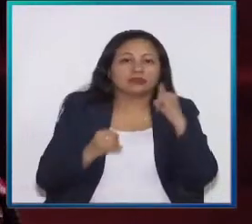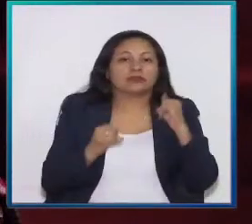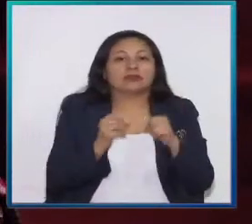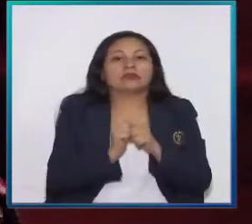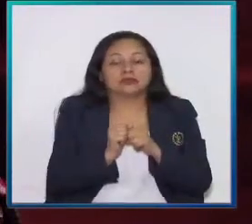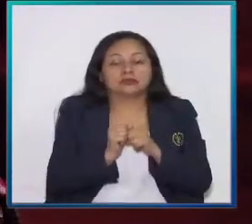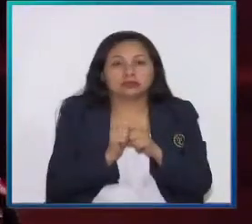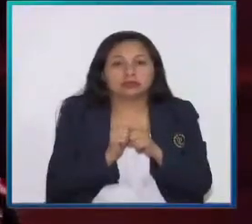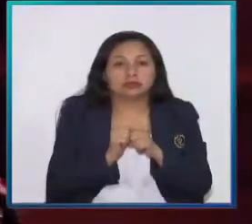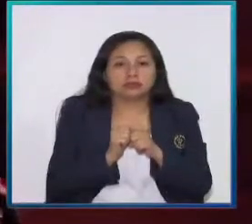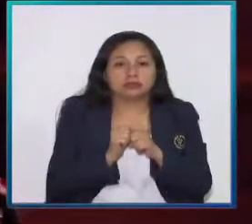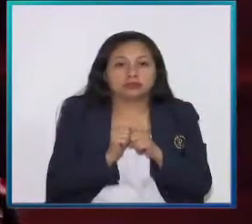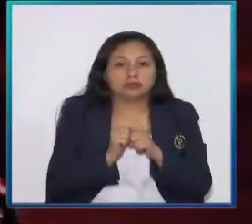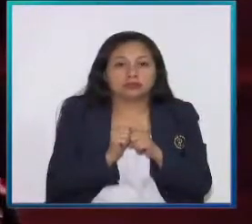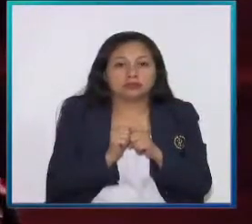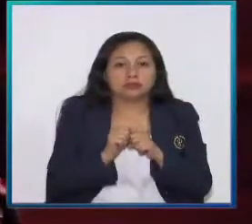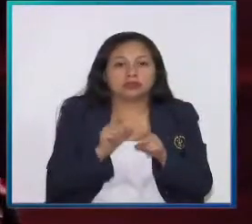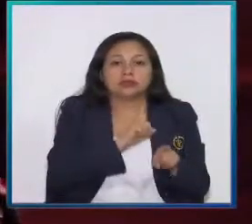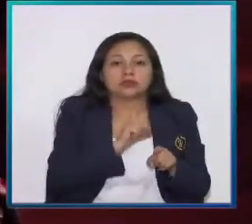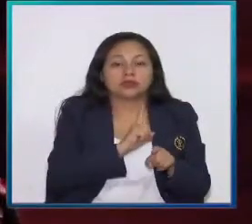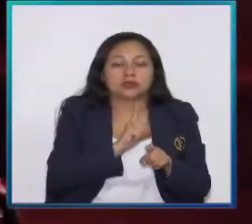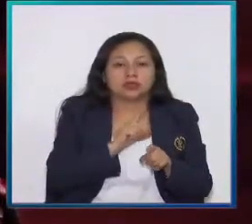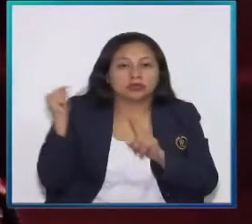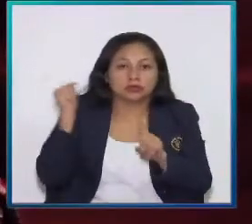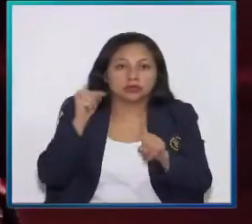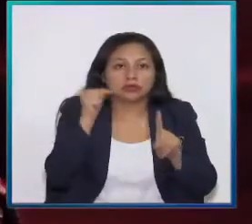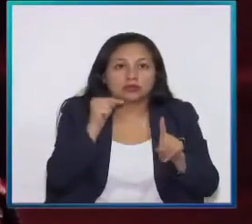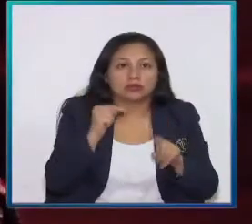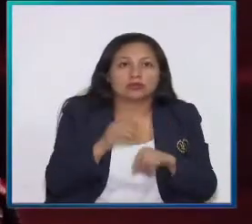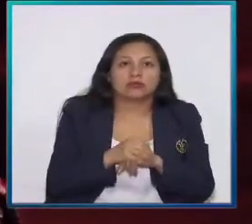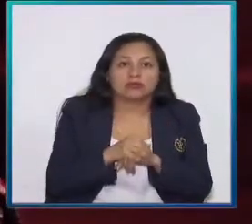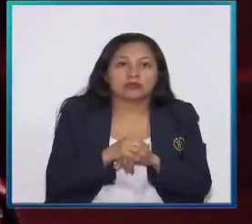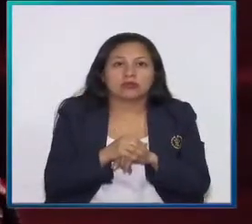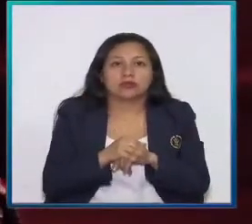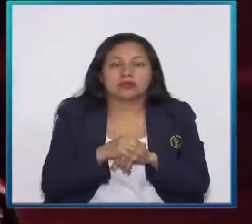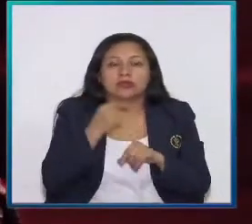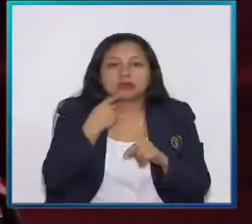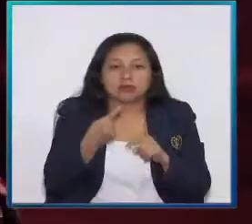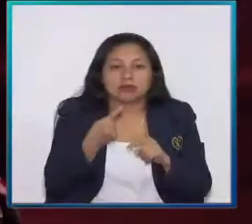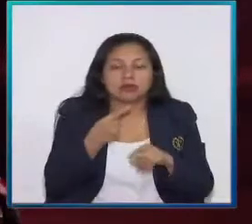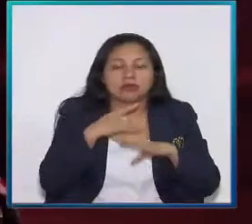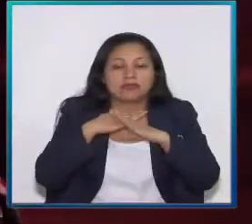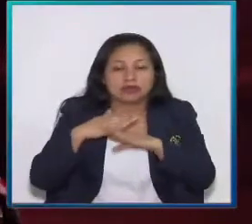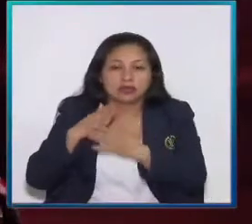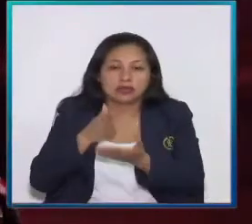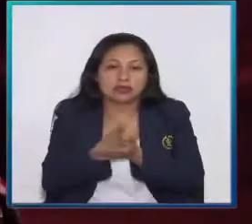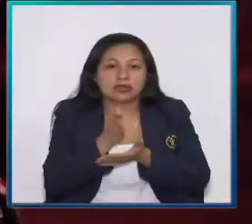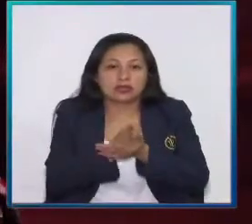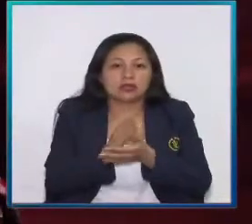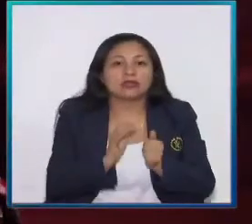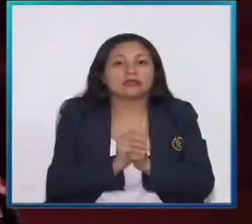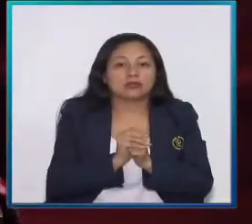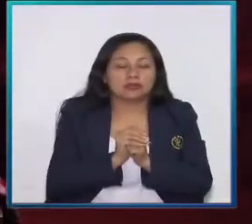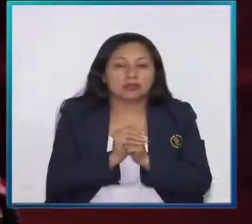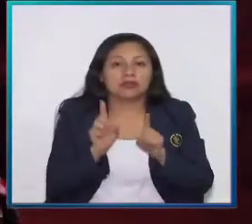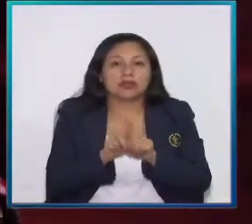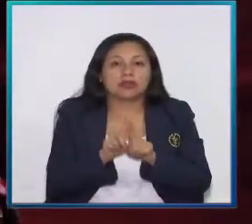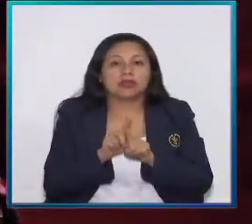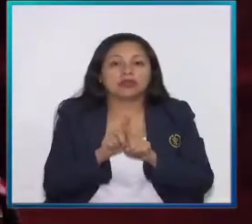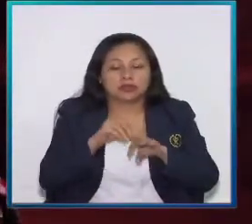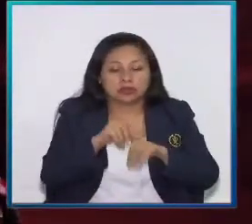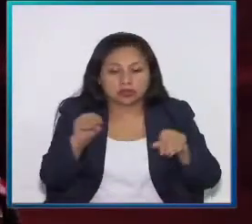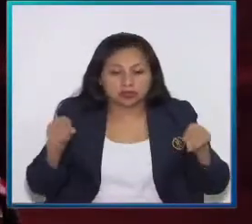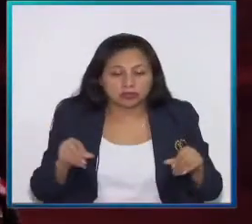años han sido perseguidos cientos de defensores de derechos humanos desde los